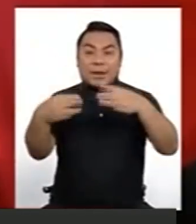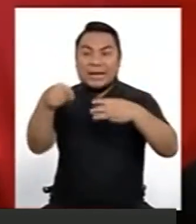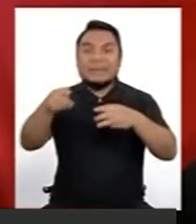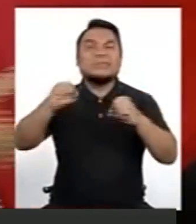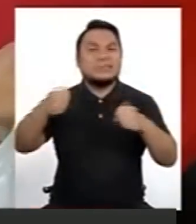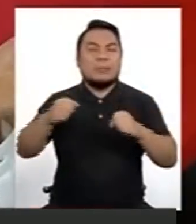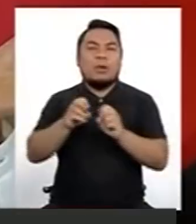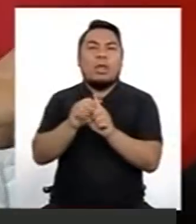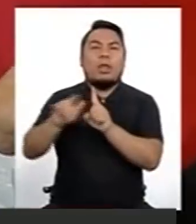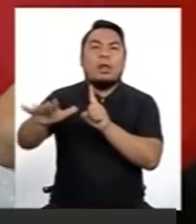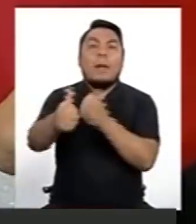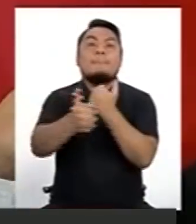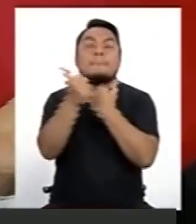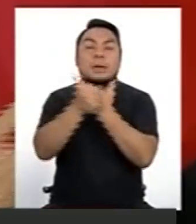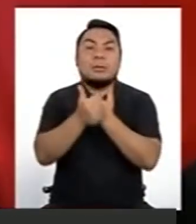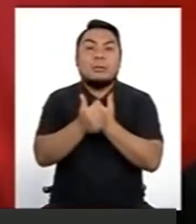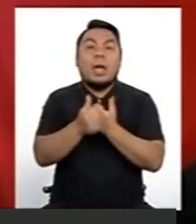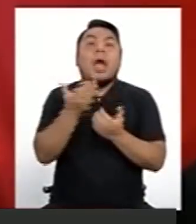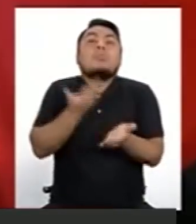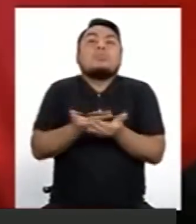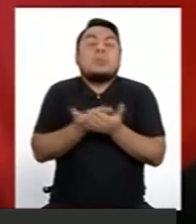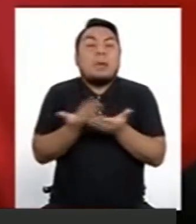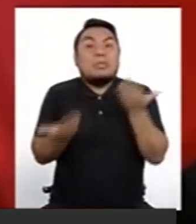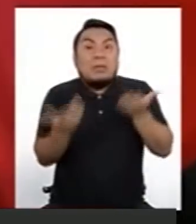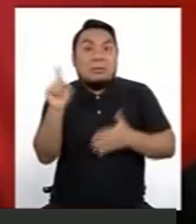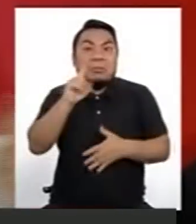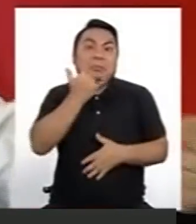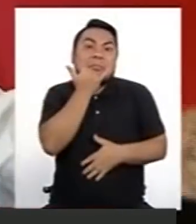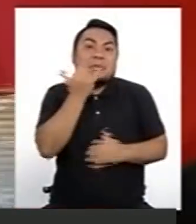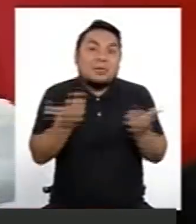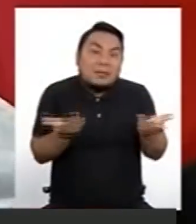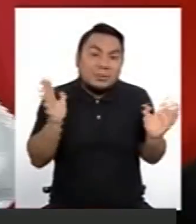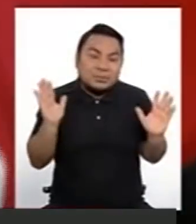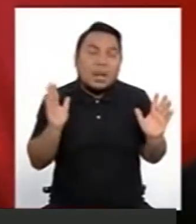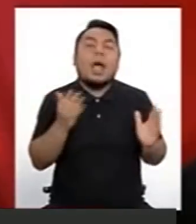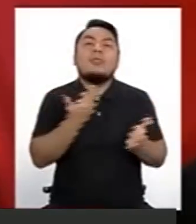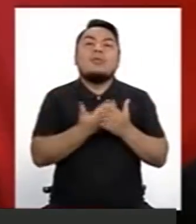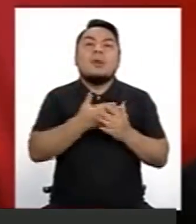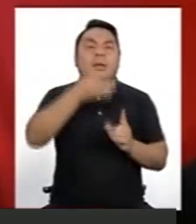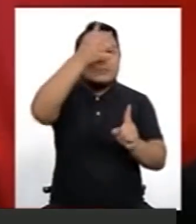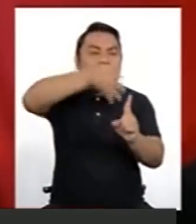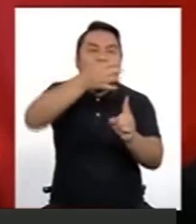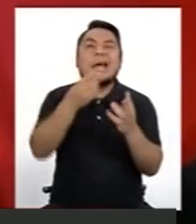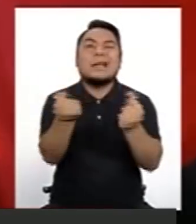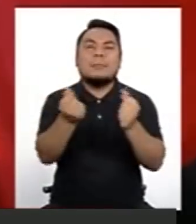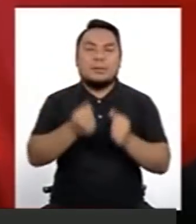contagio. Vamos a ver, puede ser que no sea centro de contagio. Muy bien, pruebas rápidas.